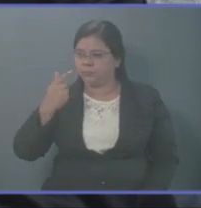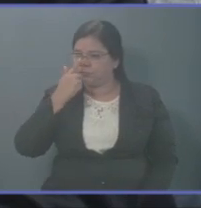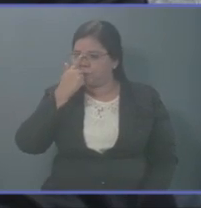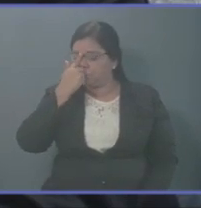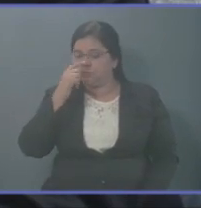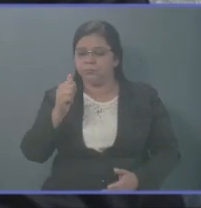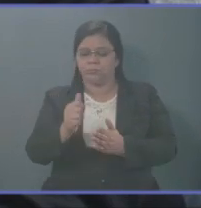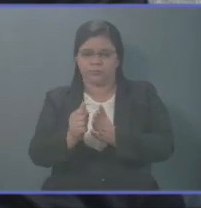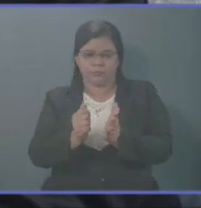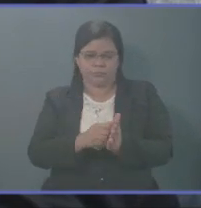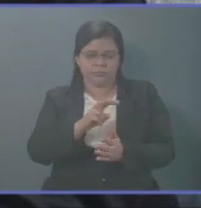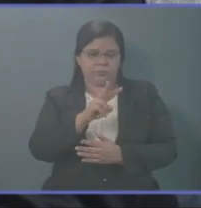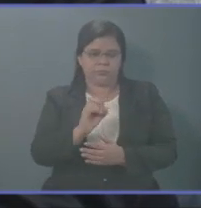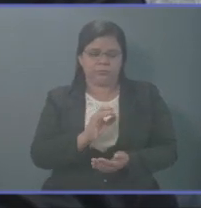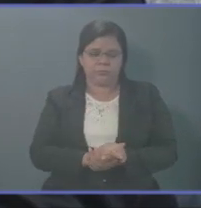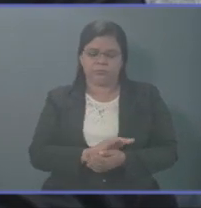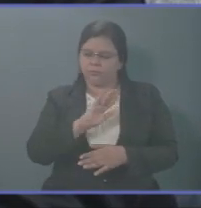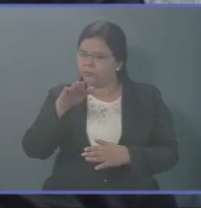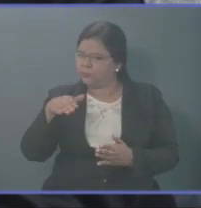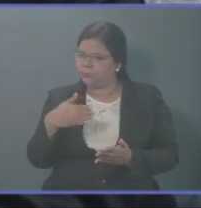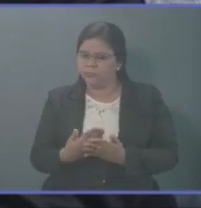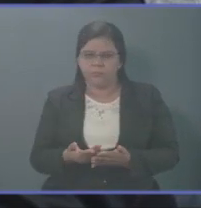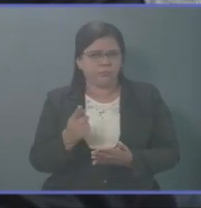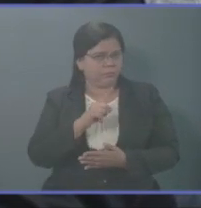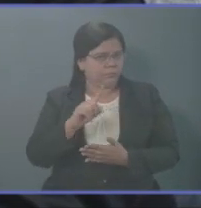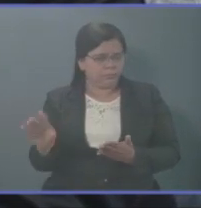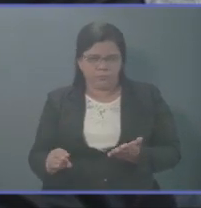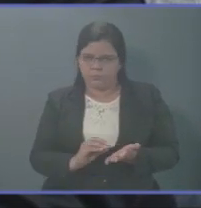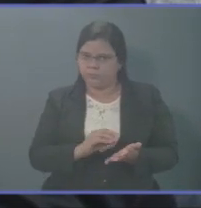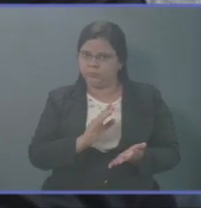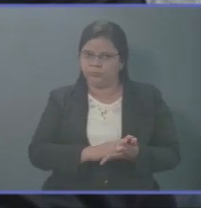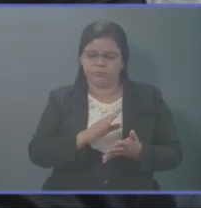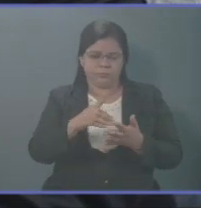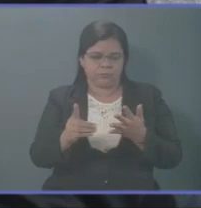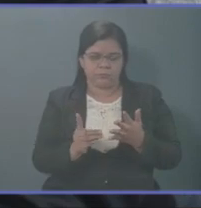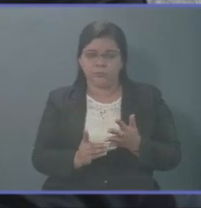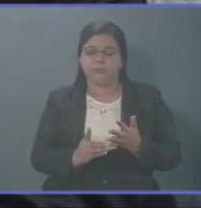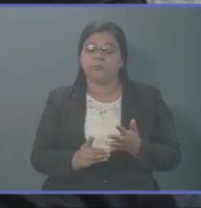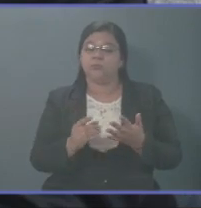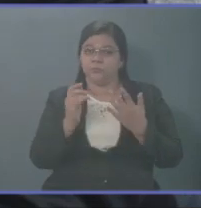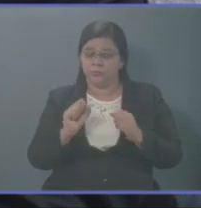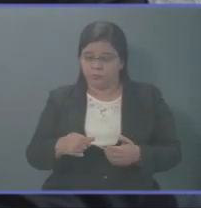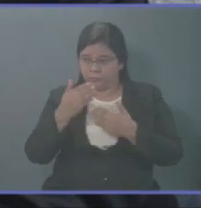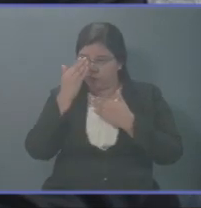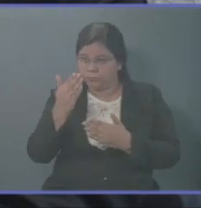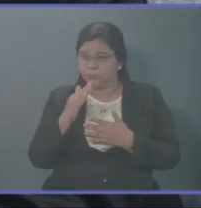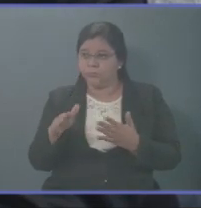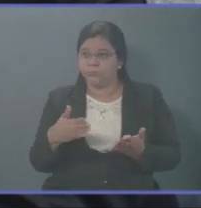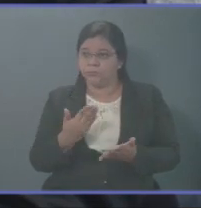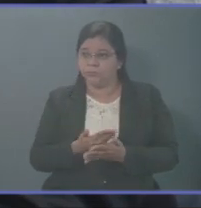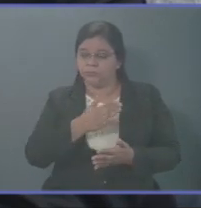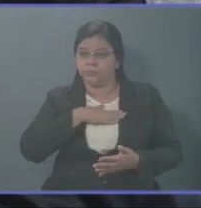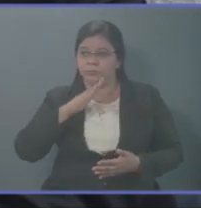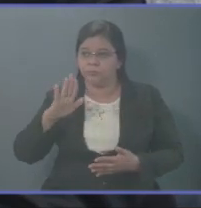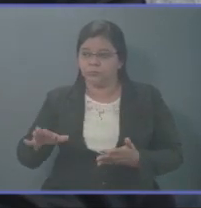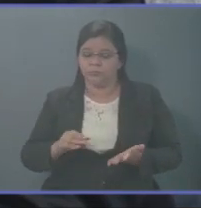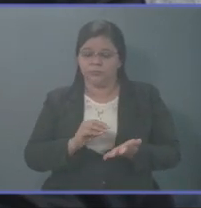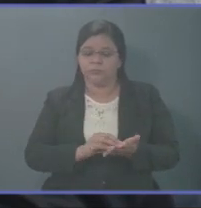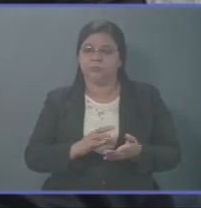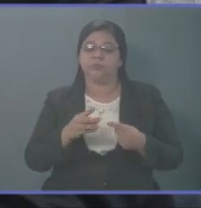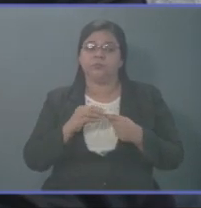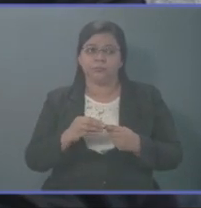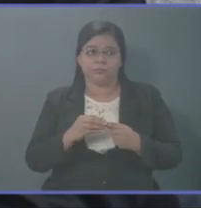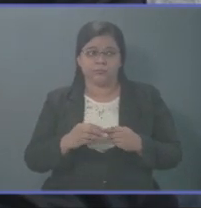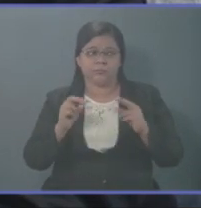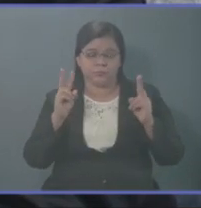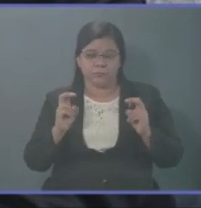Artículo 20. En todo lo no regulado en el presente decreto y con el objeto de darle cumplimiento al mismo, especialmente en materia de